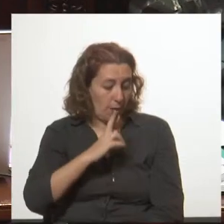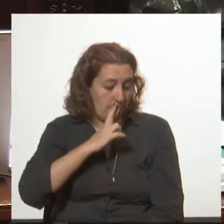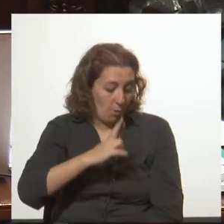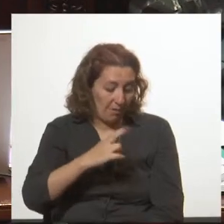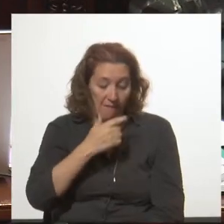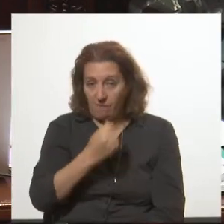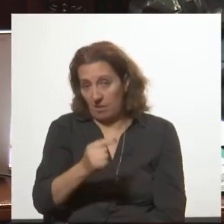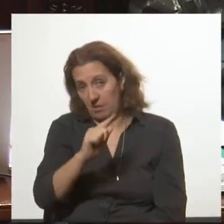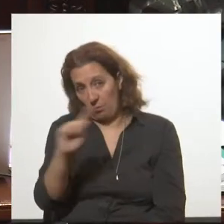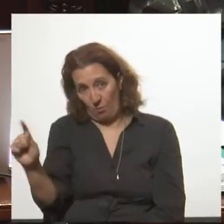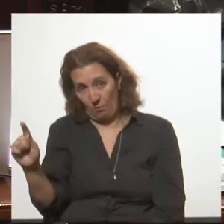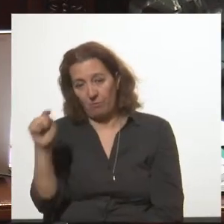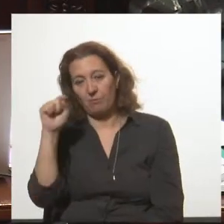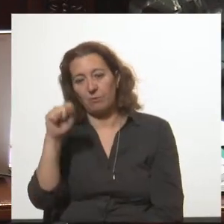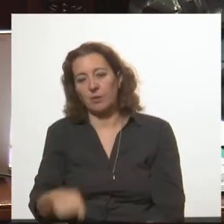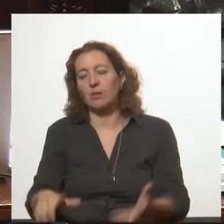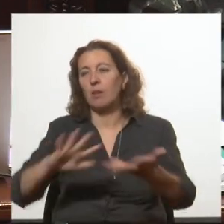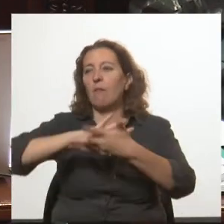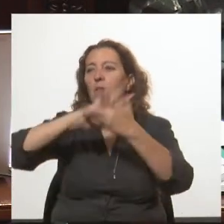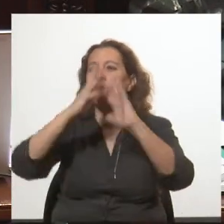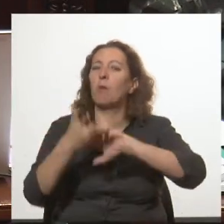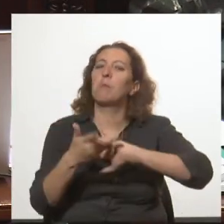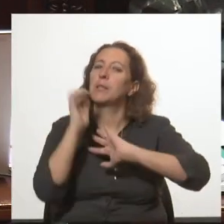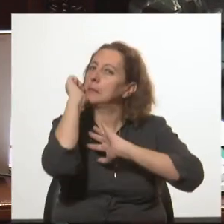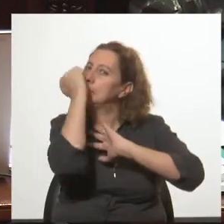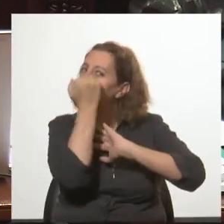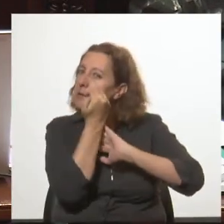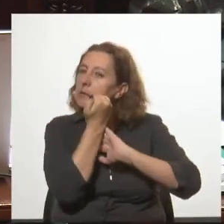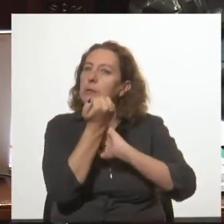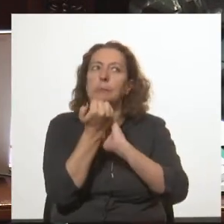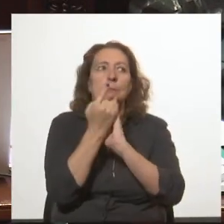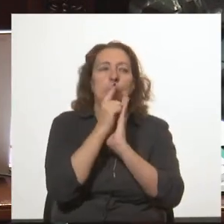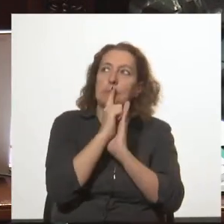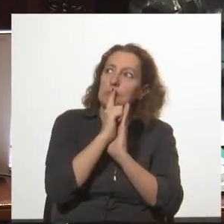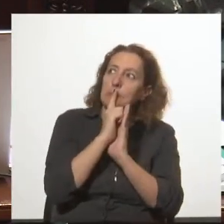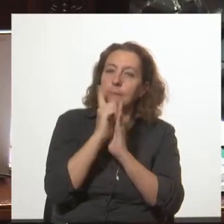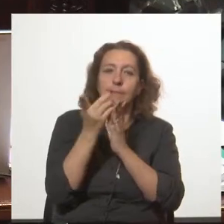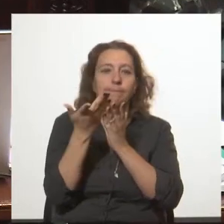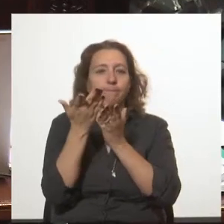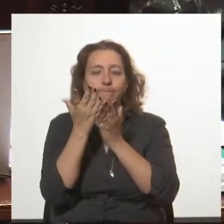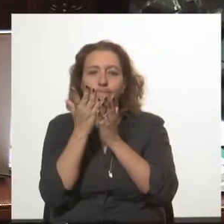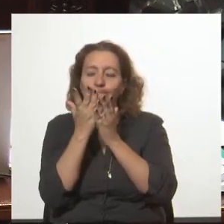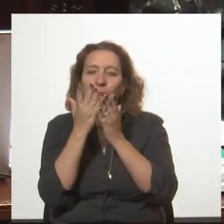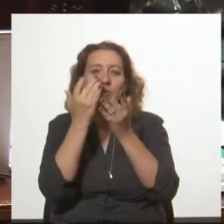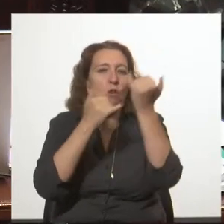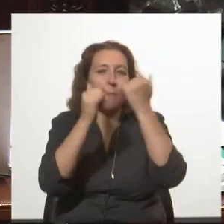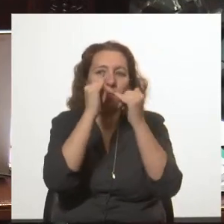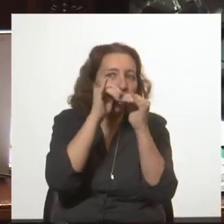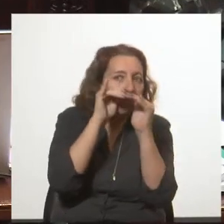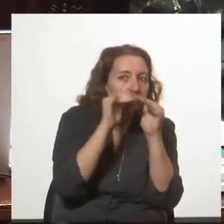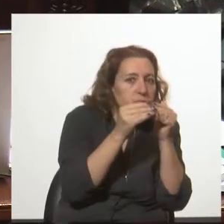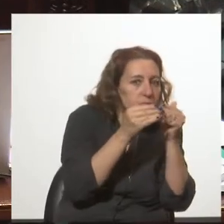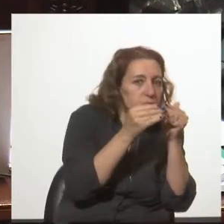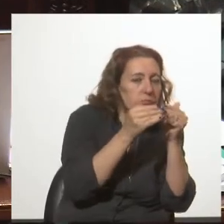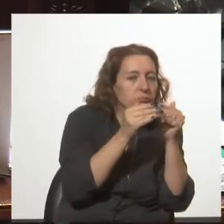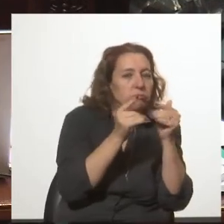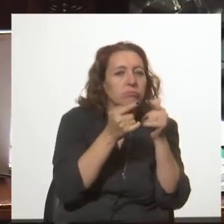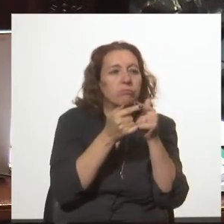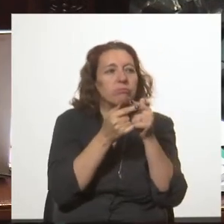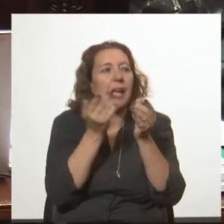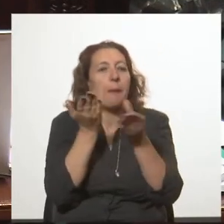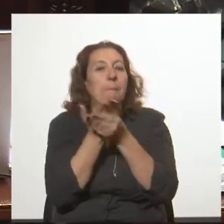de reserva secreto compartimentación de la información y greg acción de los